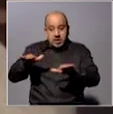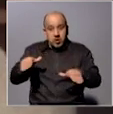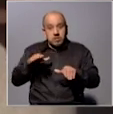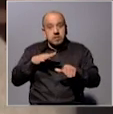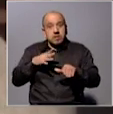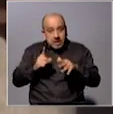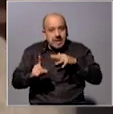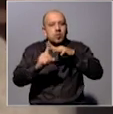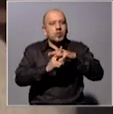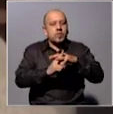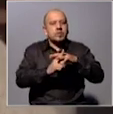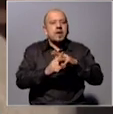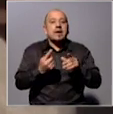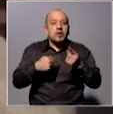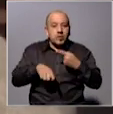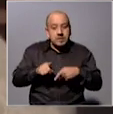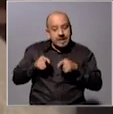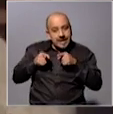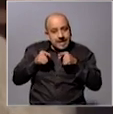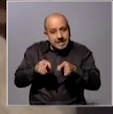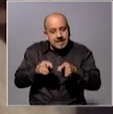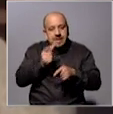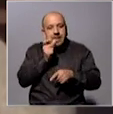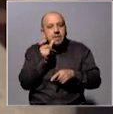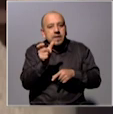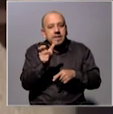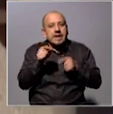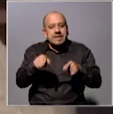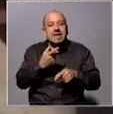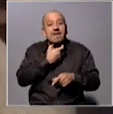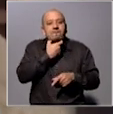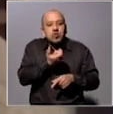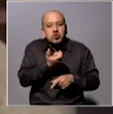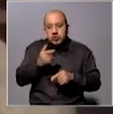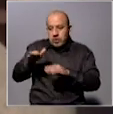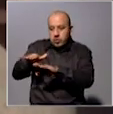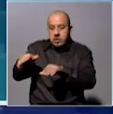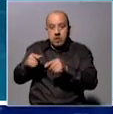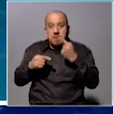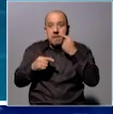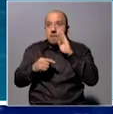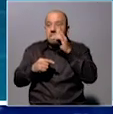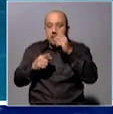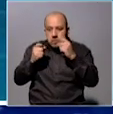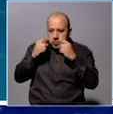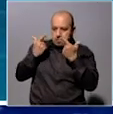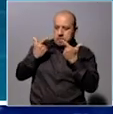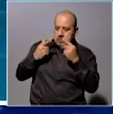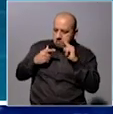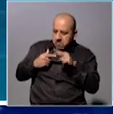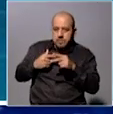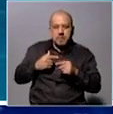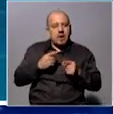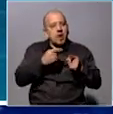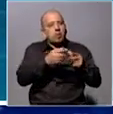Bueno, esa es la palabra, esa es la voz de los niños. Y los padres se sorprenden muchas veces, ¿eh? Sí, sí.